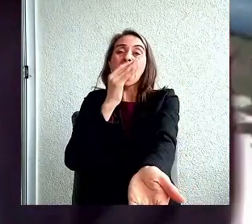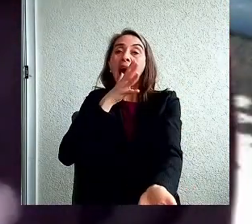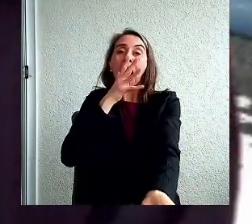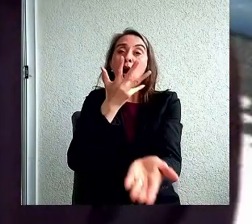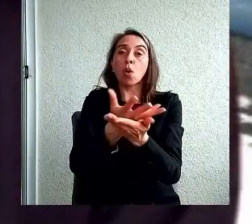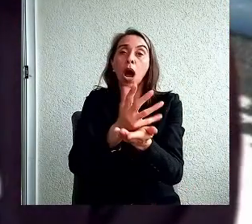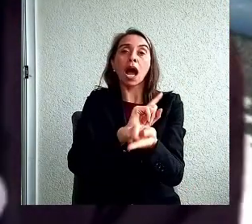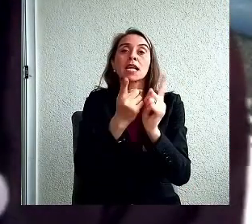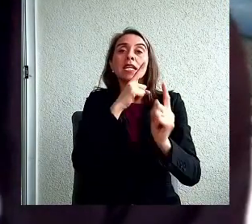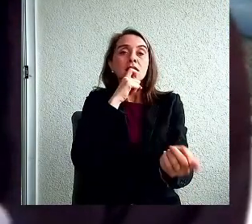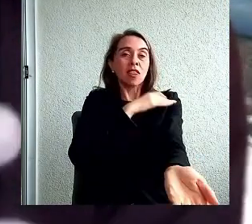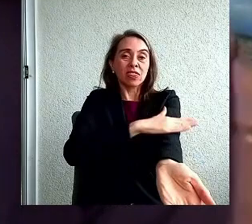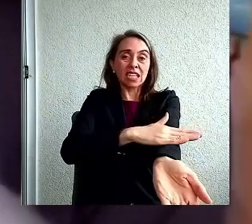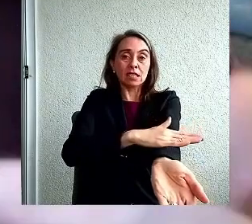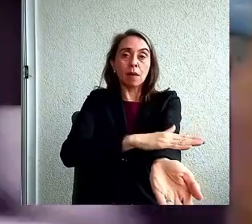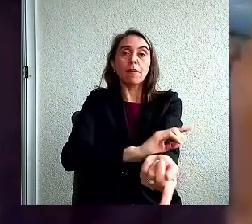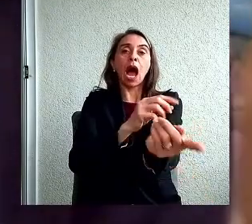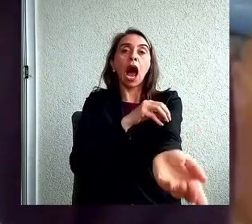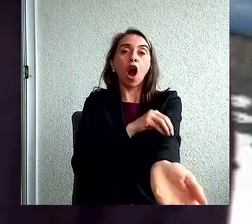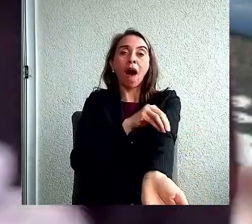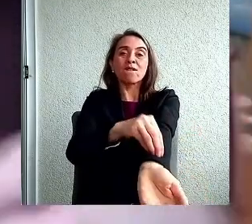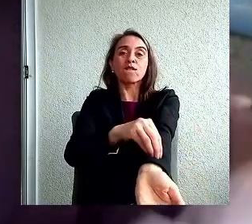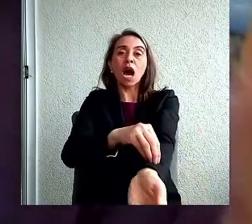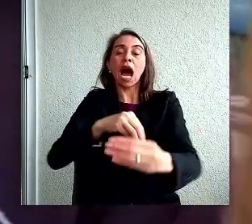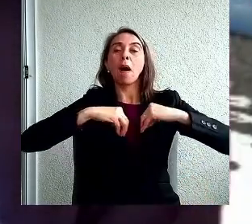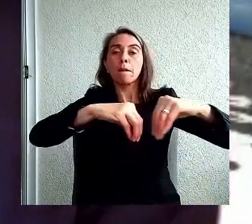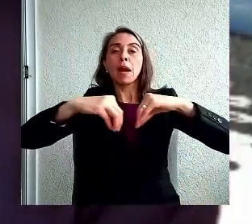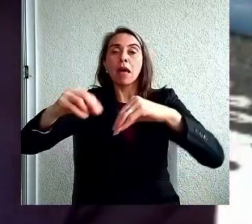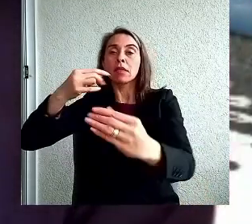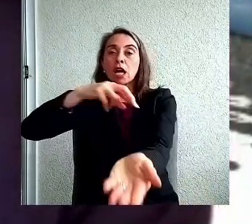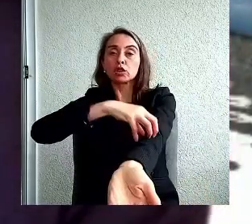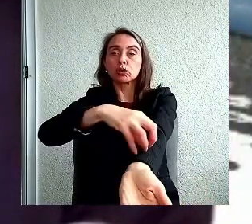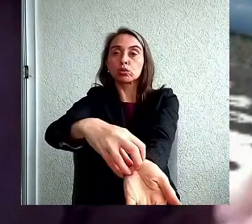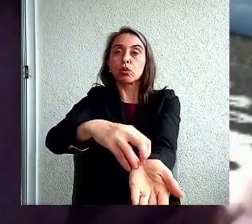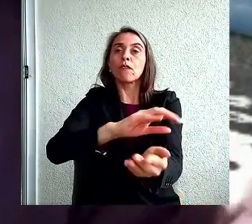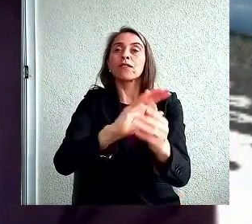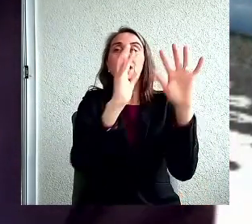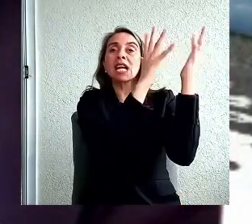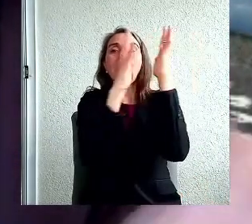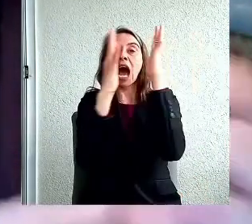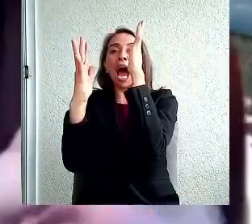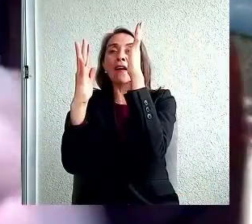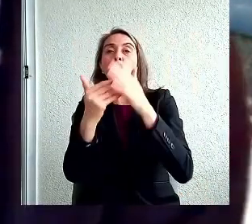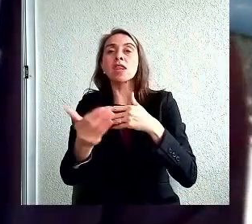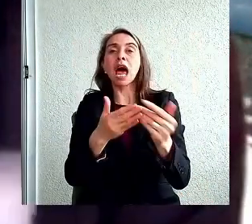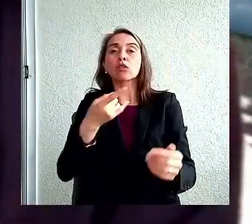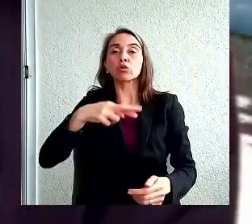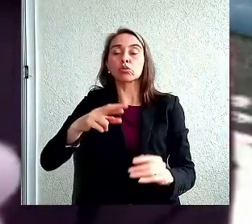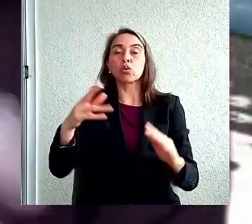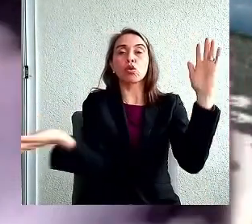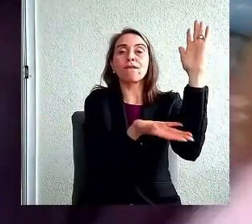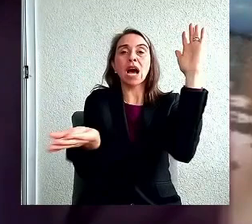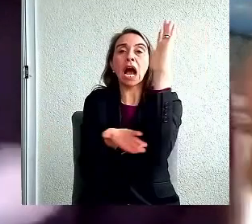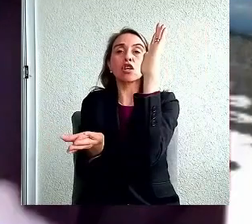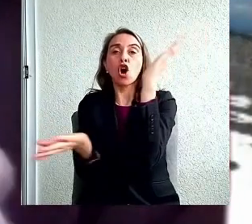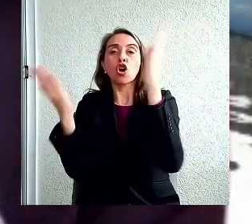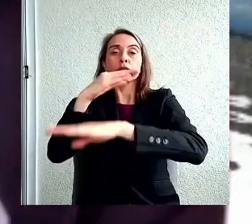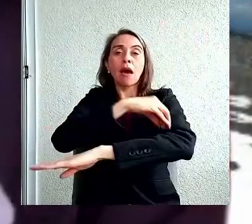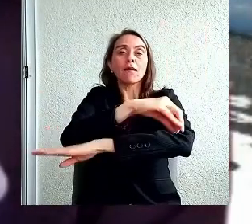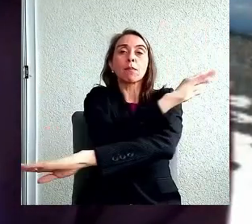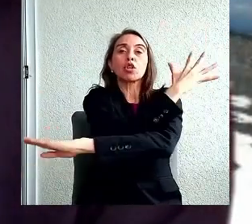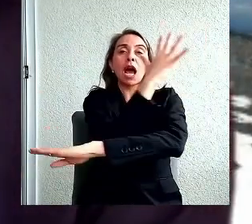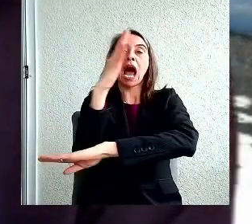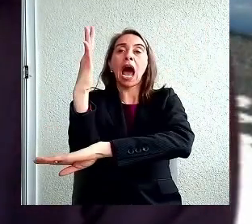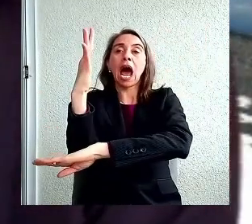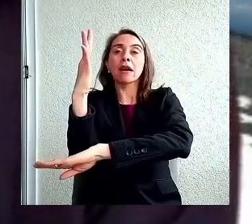eso significa que vamos a tener que eliminar el bosque nativo en el sur para poder plantar y cosechar, digamos, tener estas plantaciones.